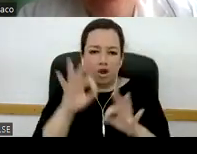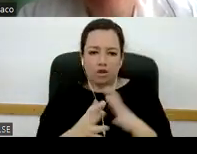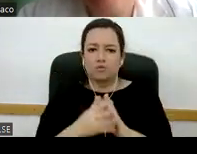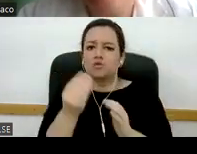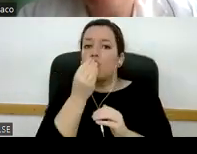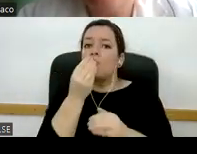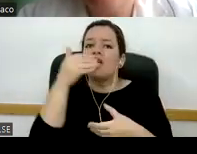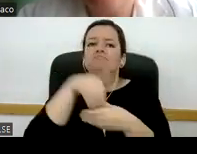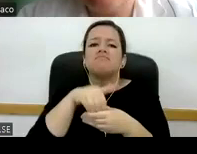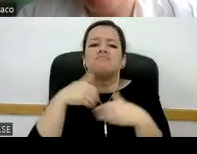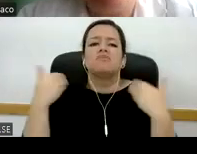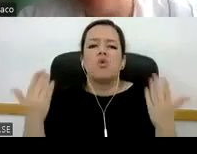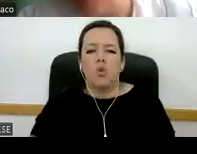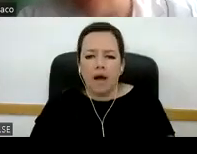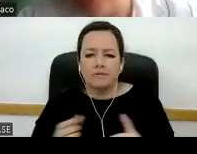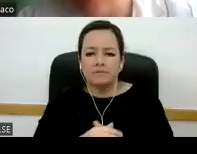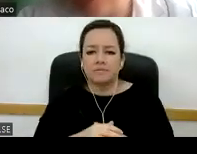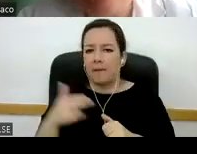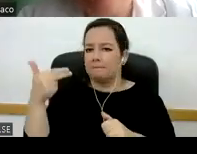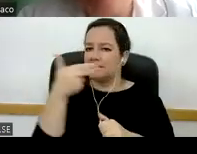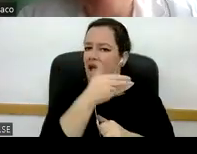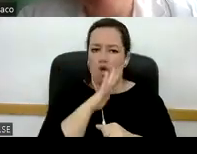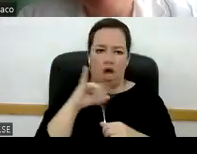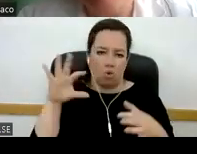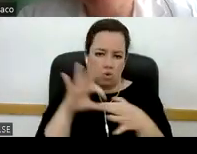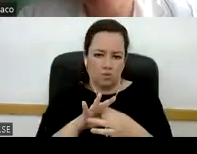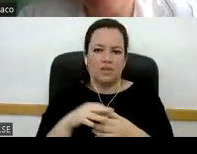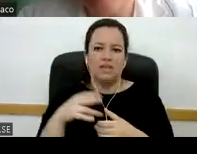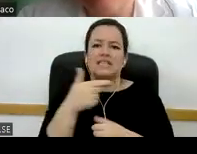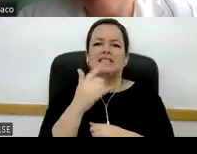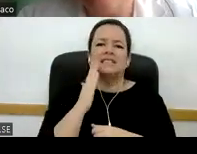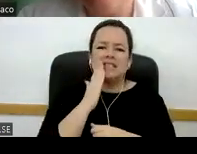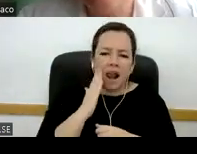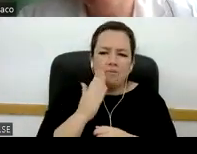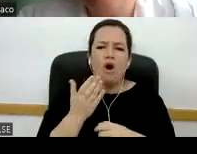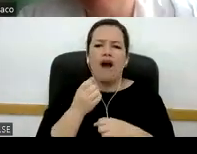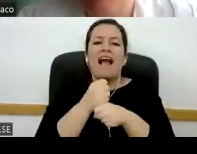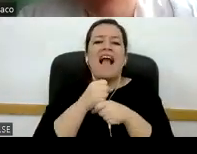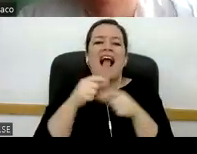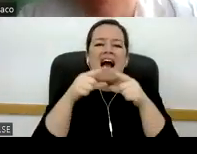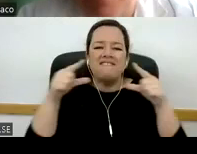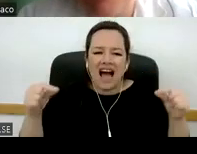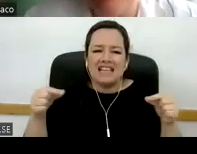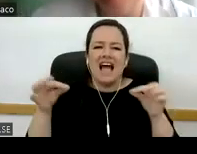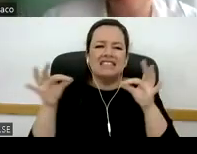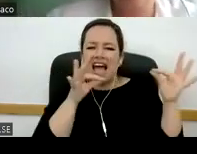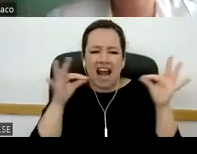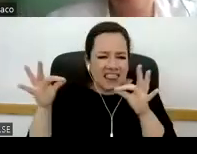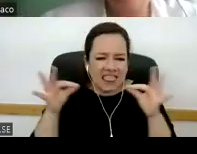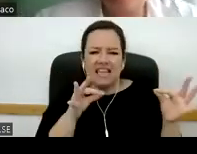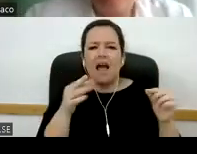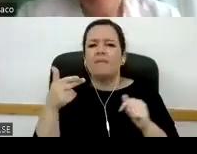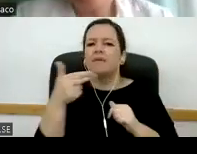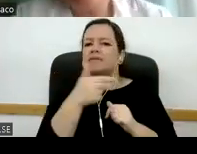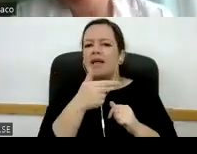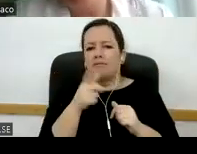Alimentos ricos en ácidos grasos omega 3, los pescados azules, salmón, caballa, atún, sardinas. Como veis, pescados para